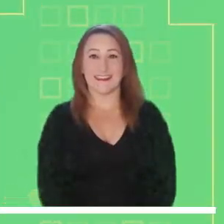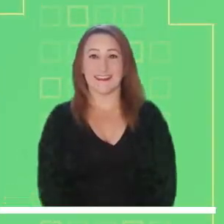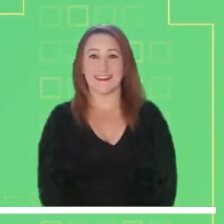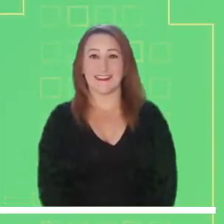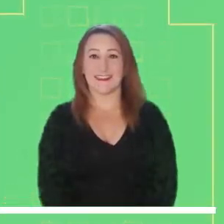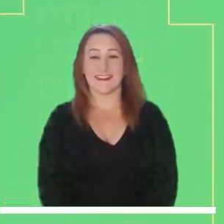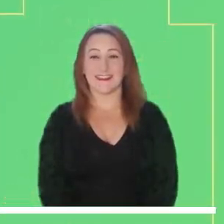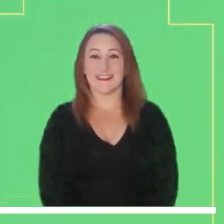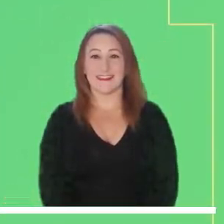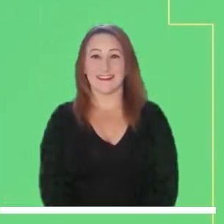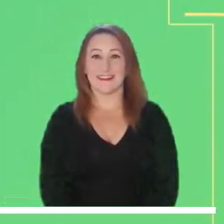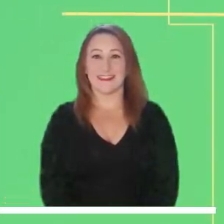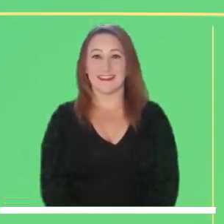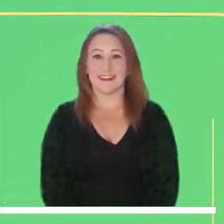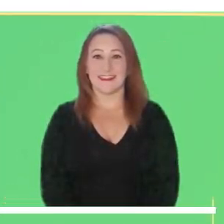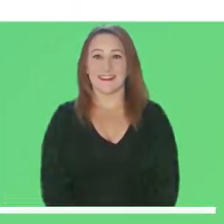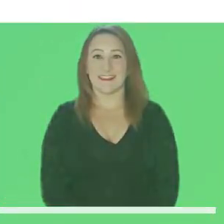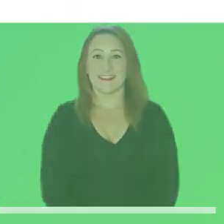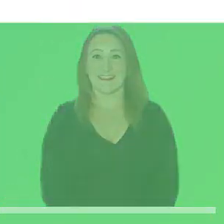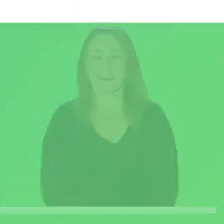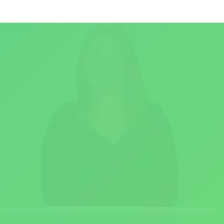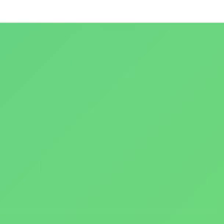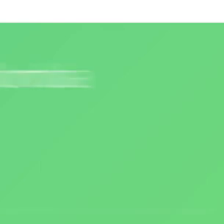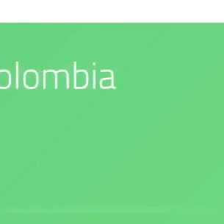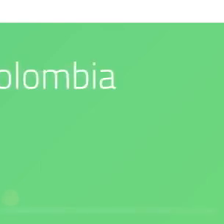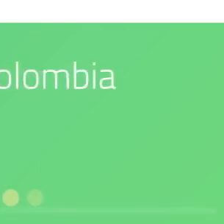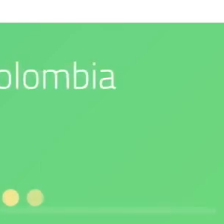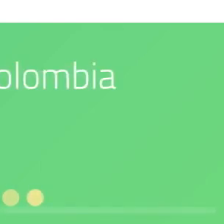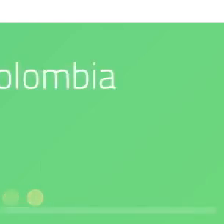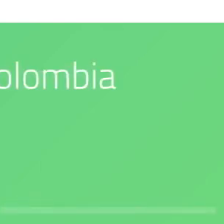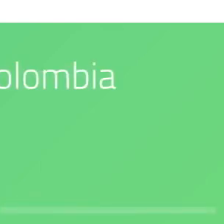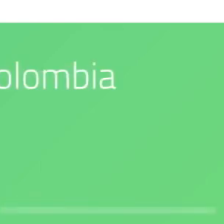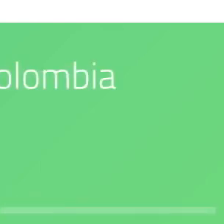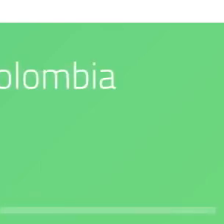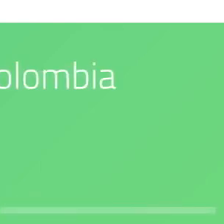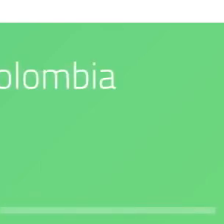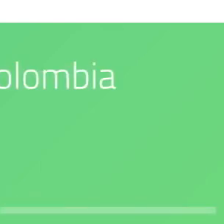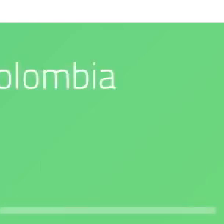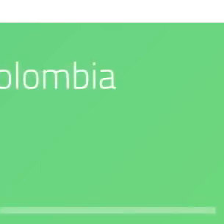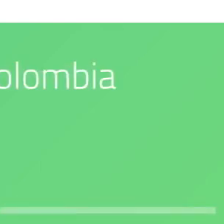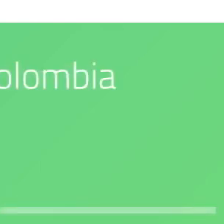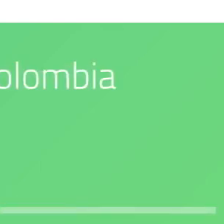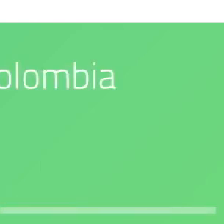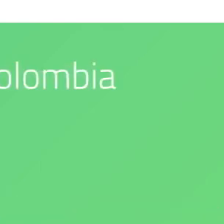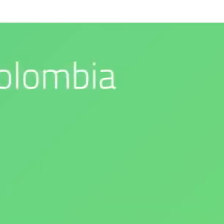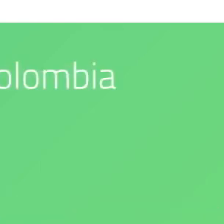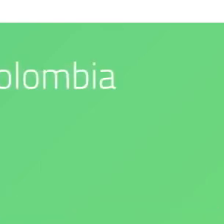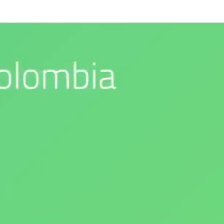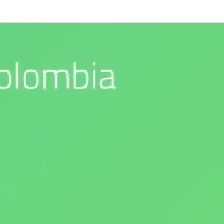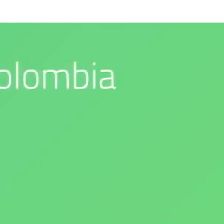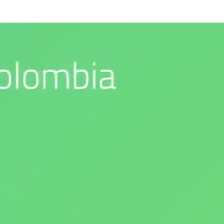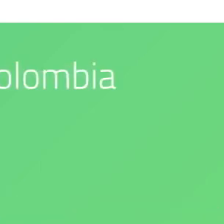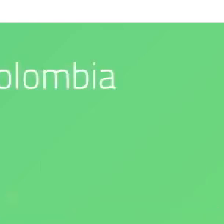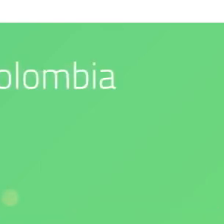sociales. Nuestro compromiso es con el medio ambiente. IDEAM es confianza y prevención.